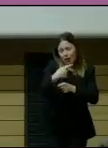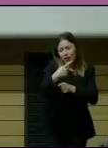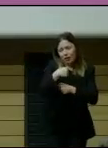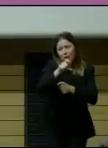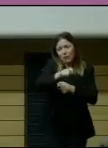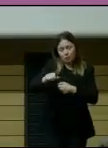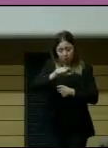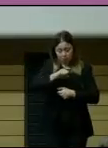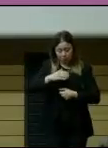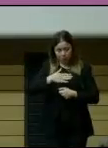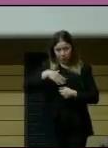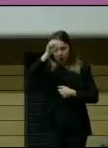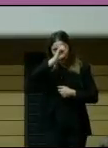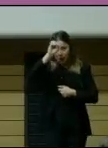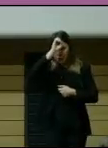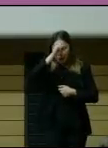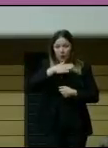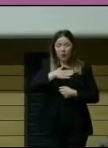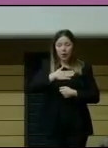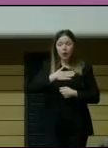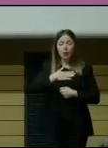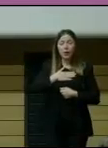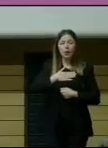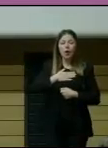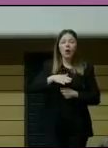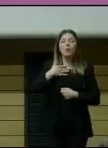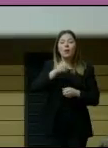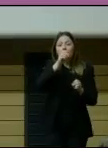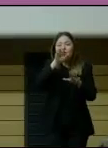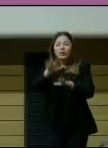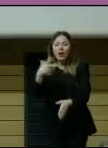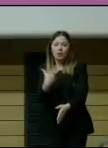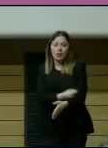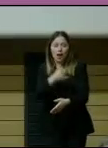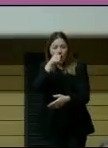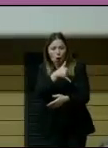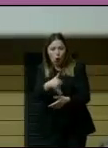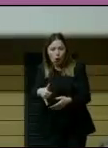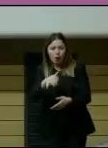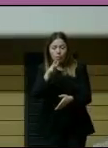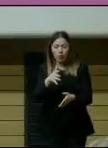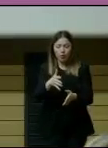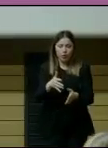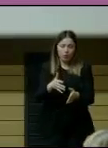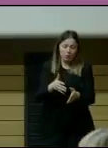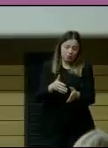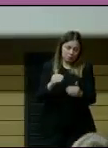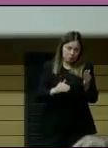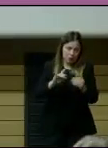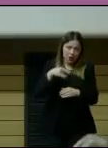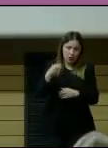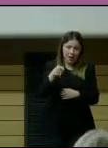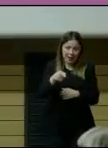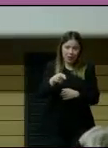que personalmente, pues, o desde Episteme creemos de que pueden sustituir a la heroína y a la cocaína a corto y medio plazo por sus presentaciones. Pues esto